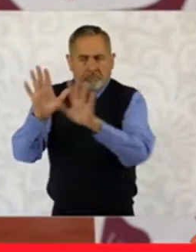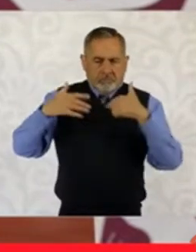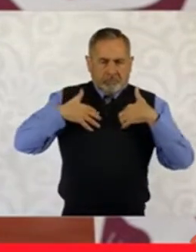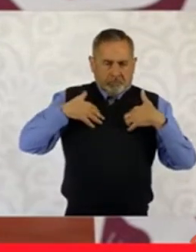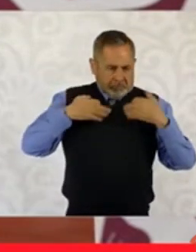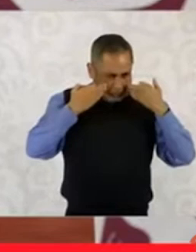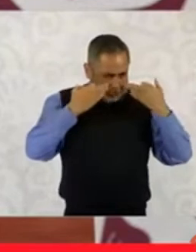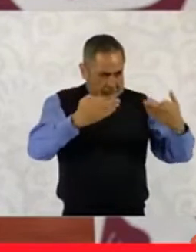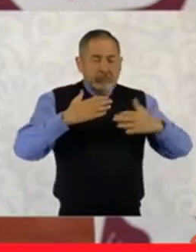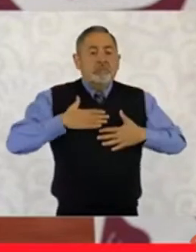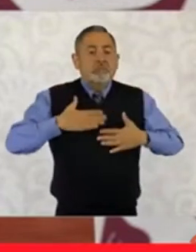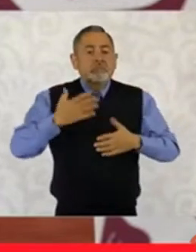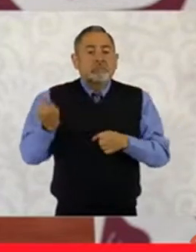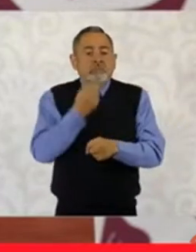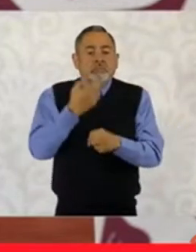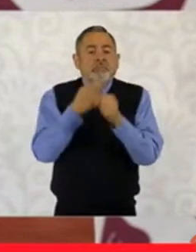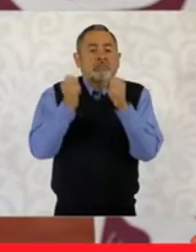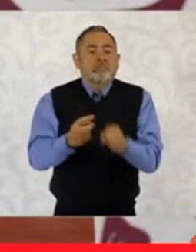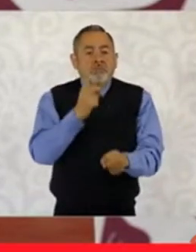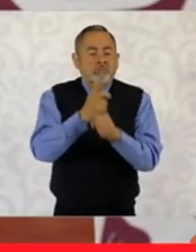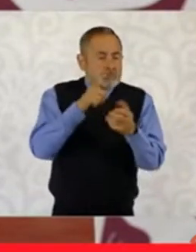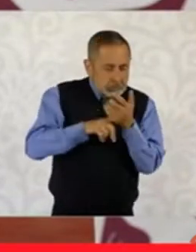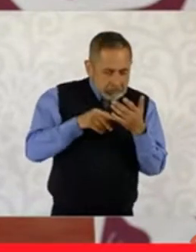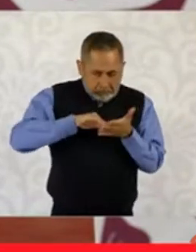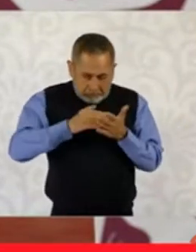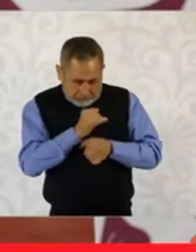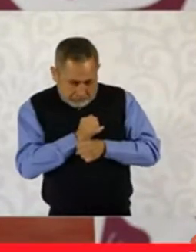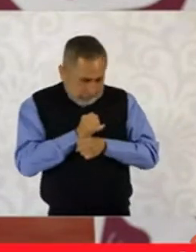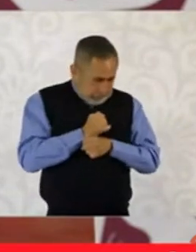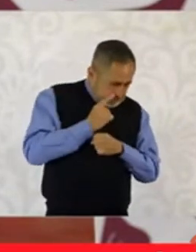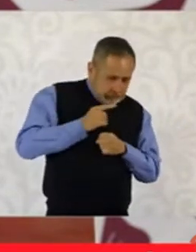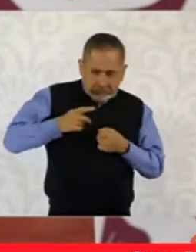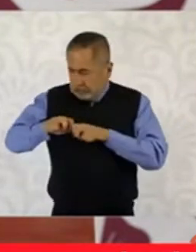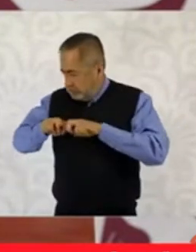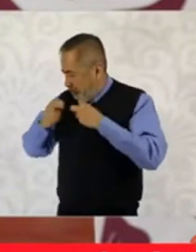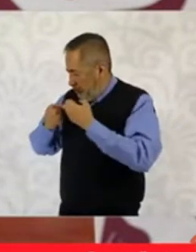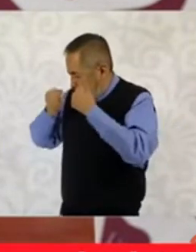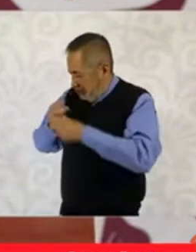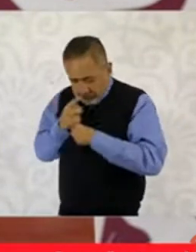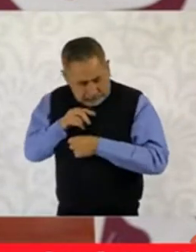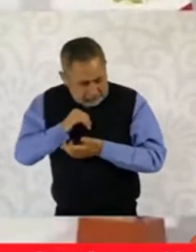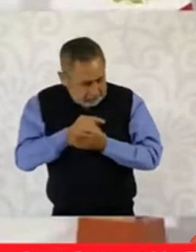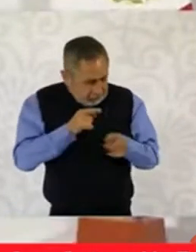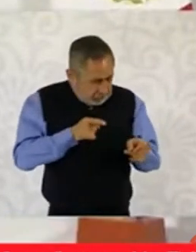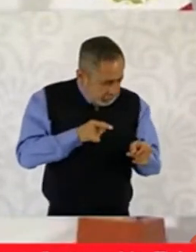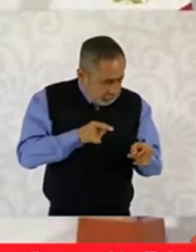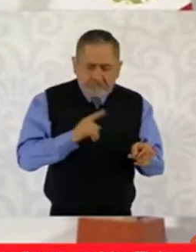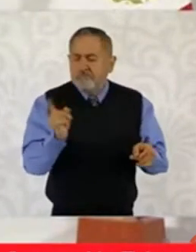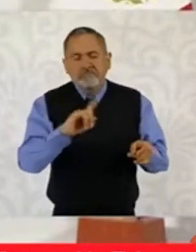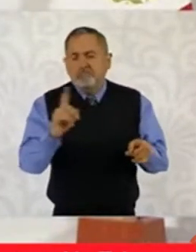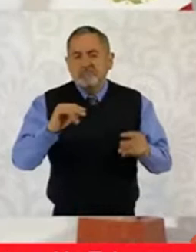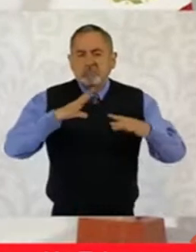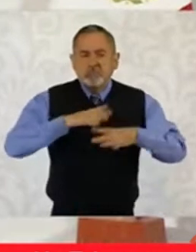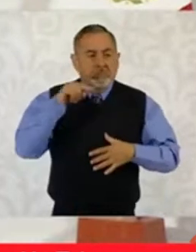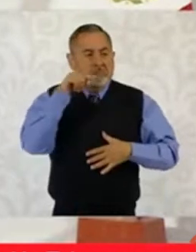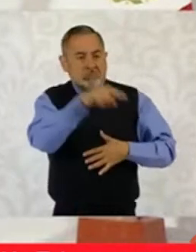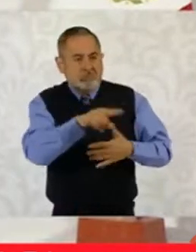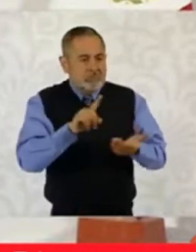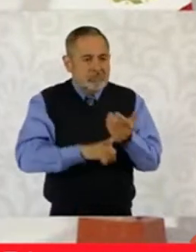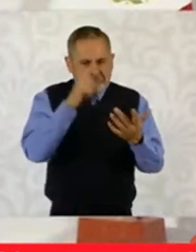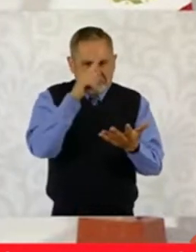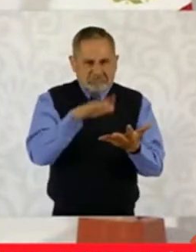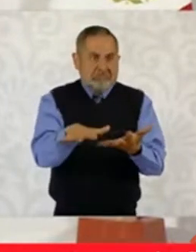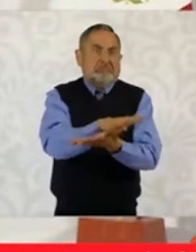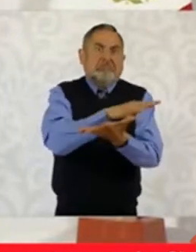nosotros como Secretaría de Seguridad y las áreas de investigación e inteligencia del Gabinete de Seguridad, no hay un indicio que haya sido un campo